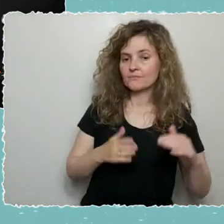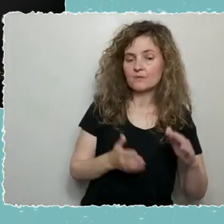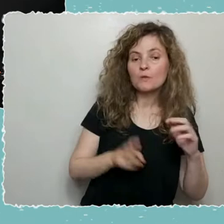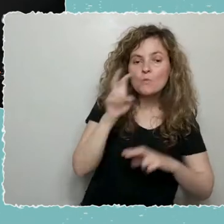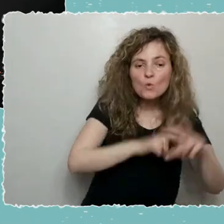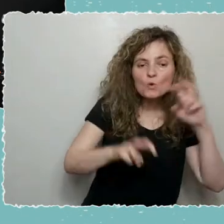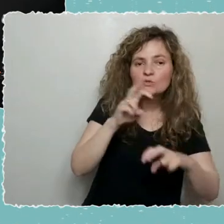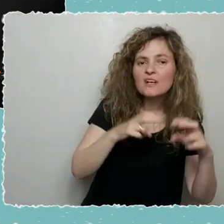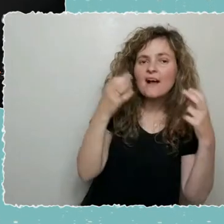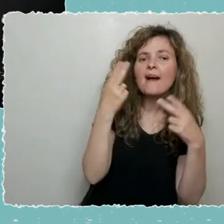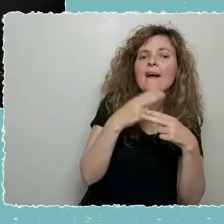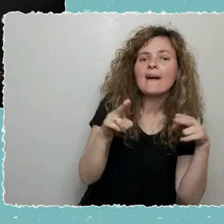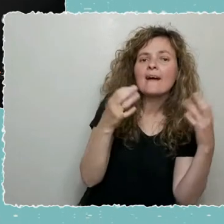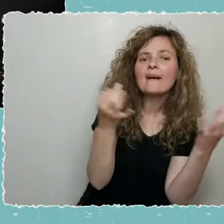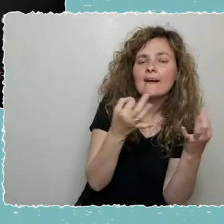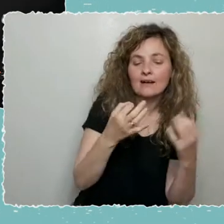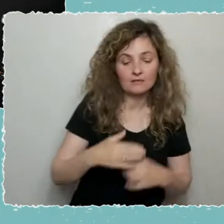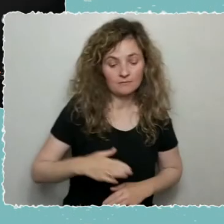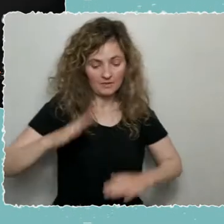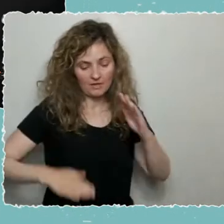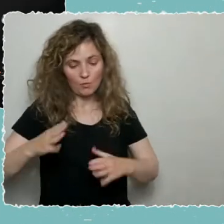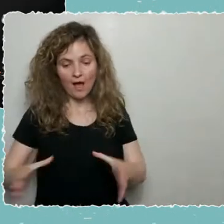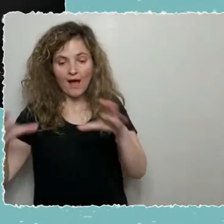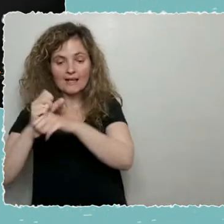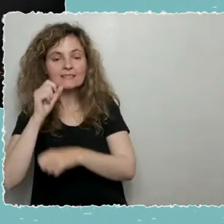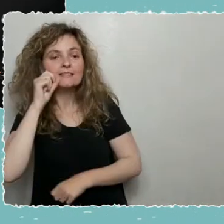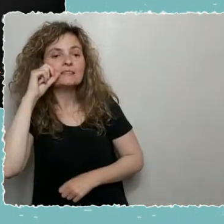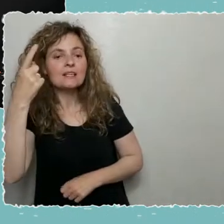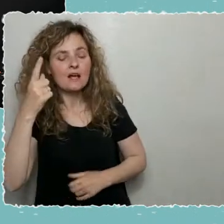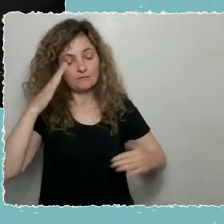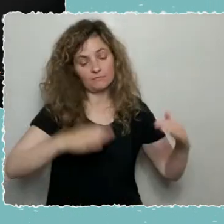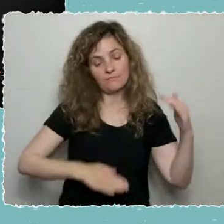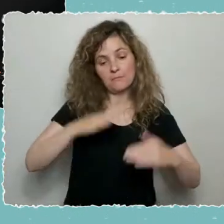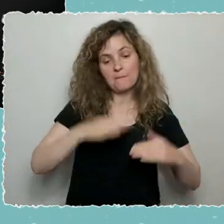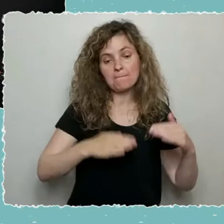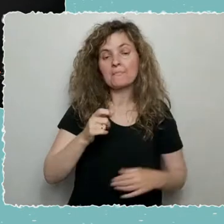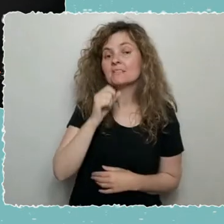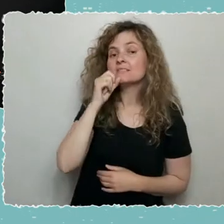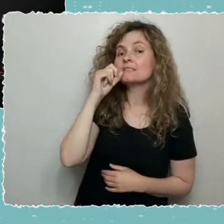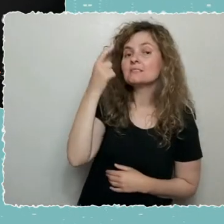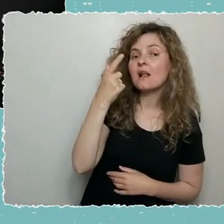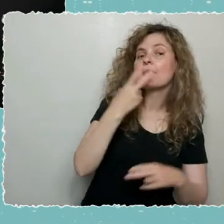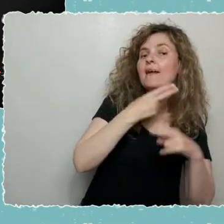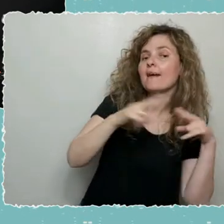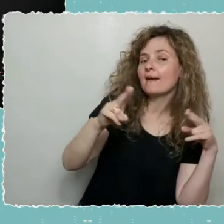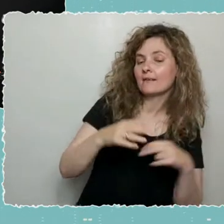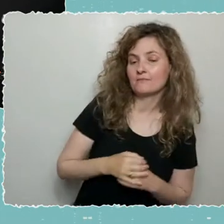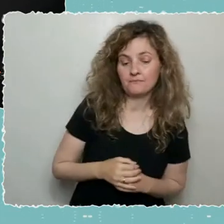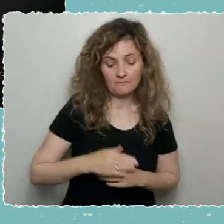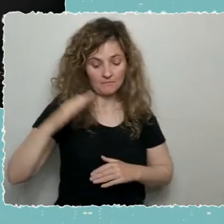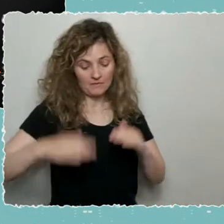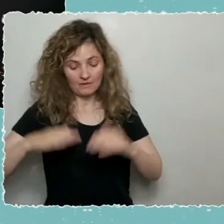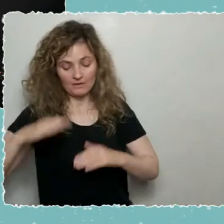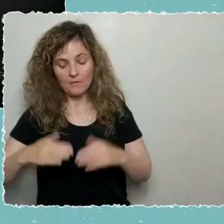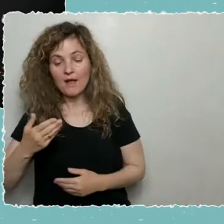tan, que vas buscar? Tan, tan, tan, unha carga de sal. Tan, tan, tan, pra que o sal? Tan, tan, tan,